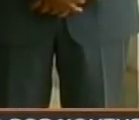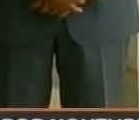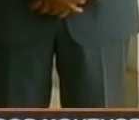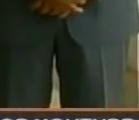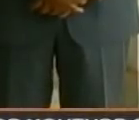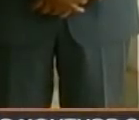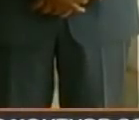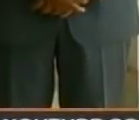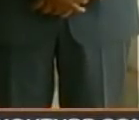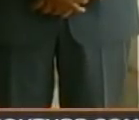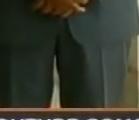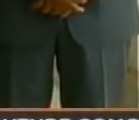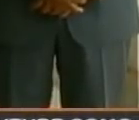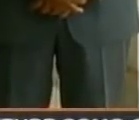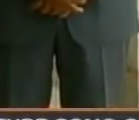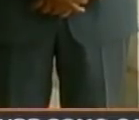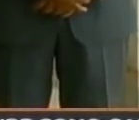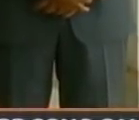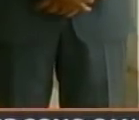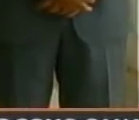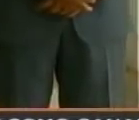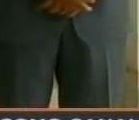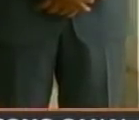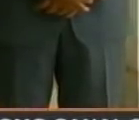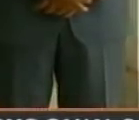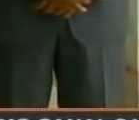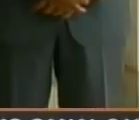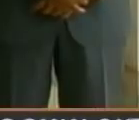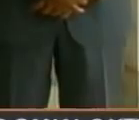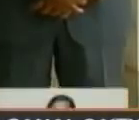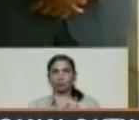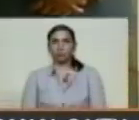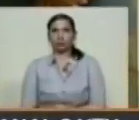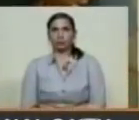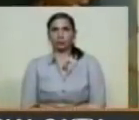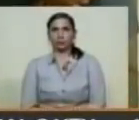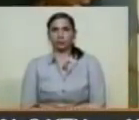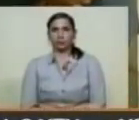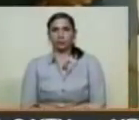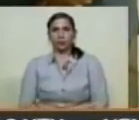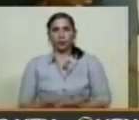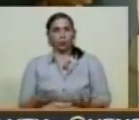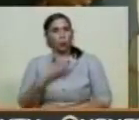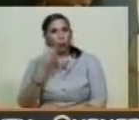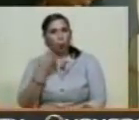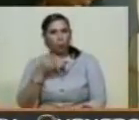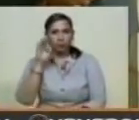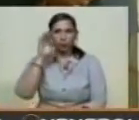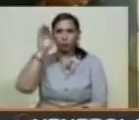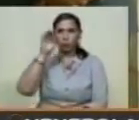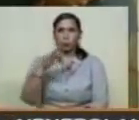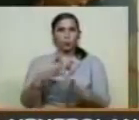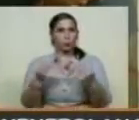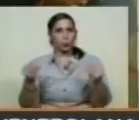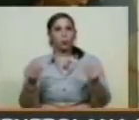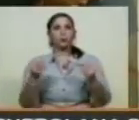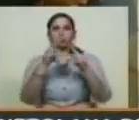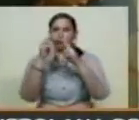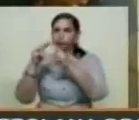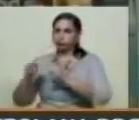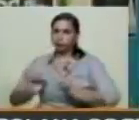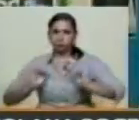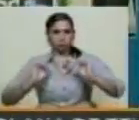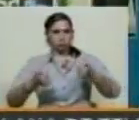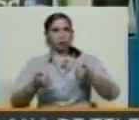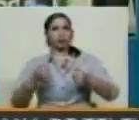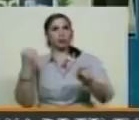este primer paso hermoso, con los niños, las niñas, con los adolescentes, con el futuro, a comenzar a trabajar en